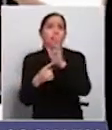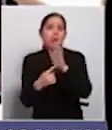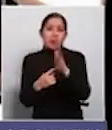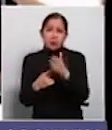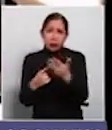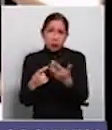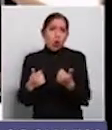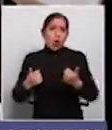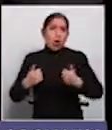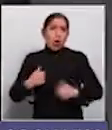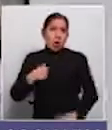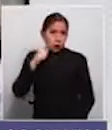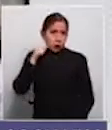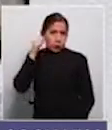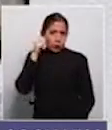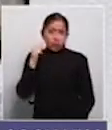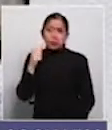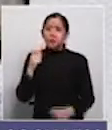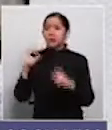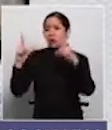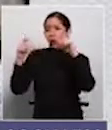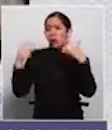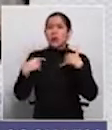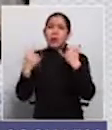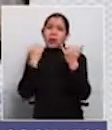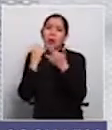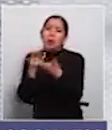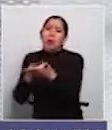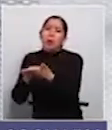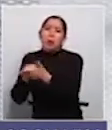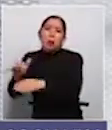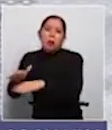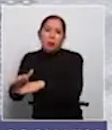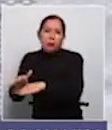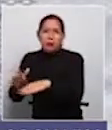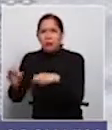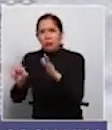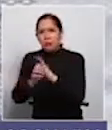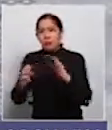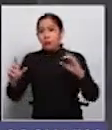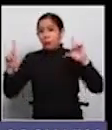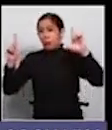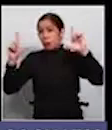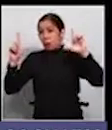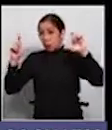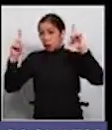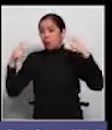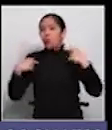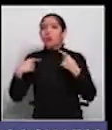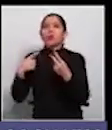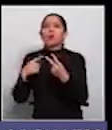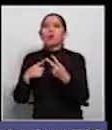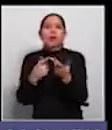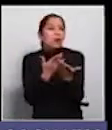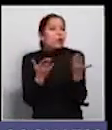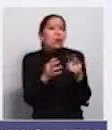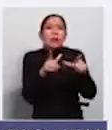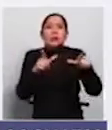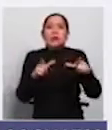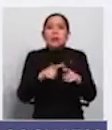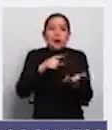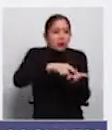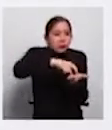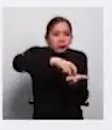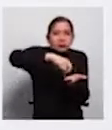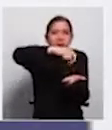a proporcionar datos, entre ellos la imagen, dónde están ubicados, el